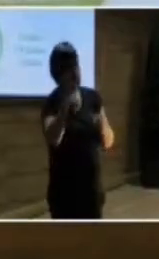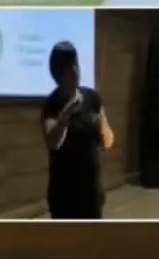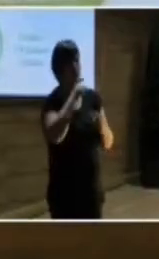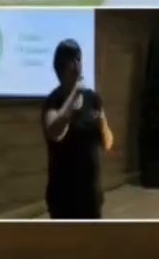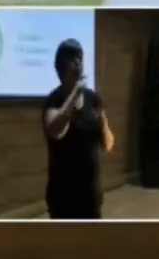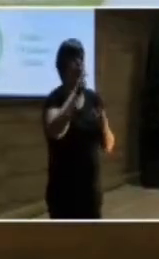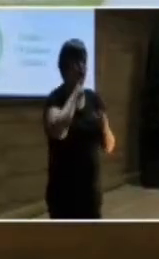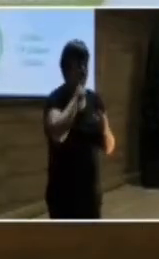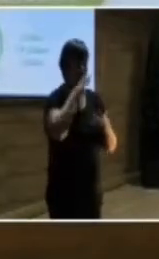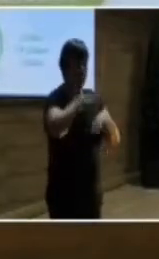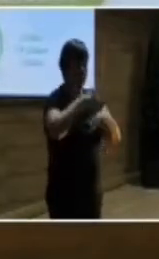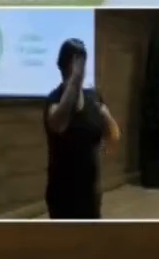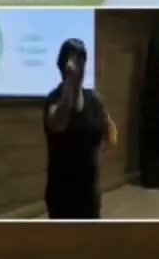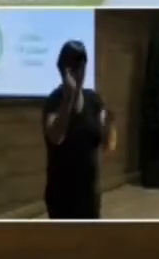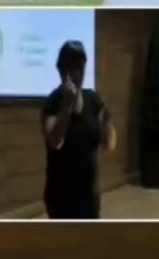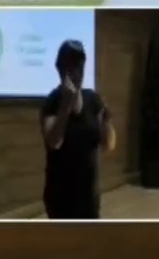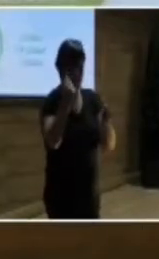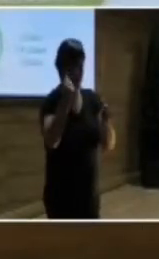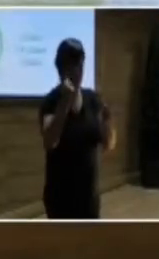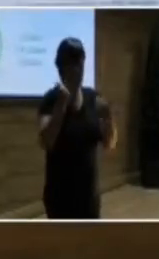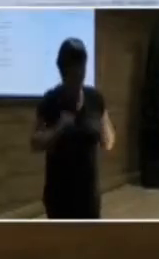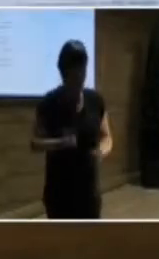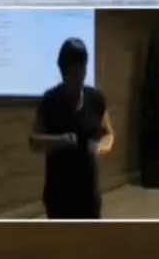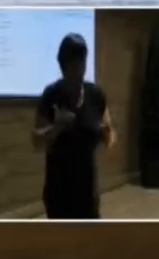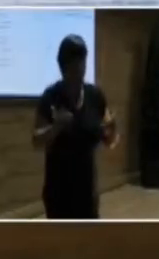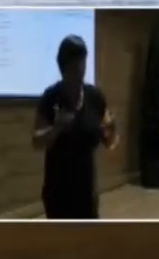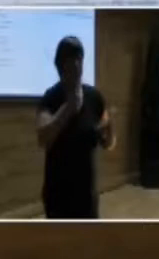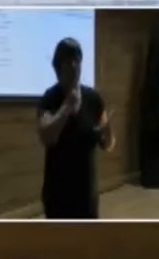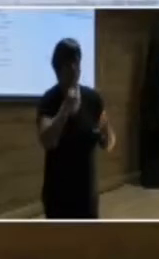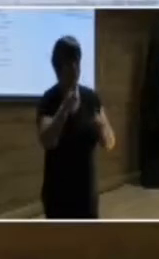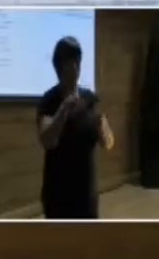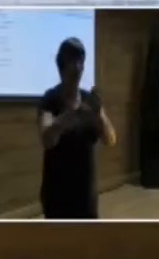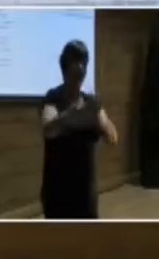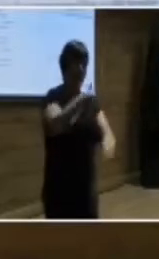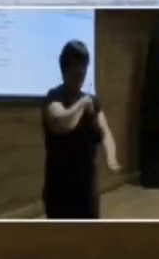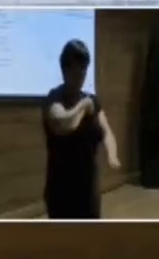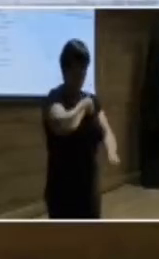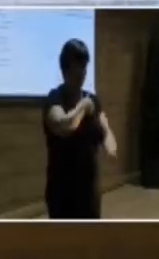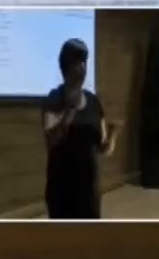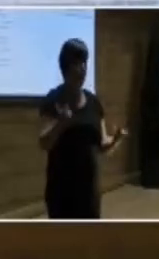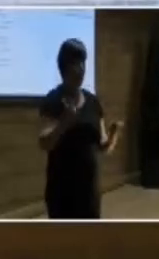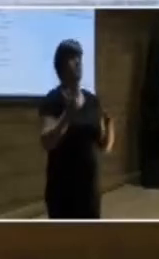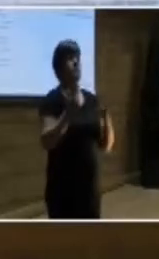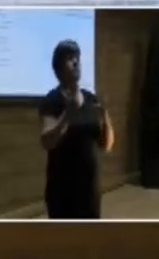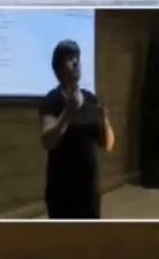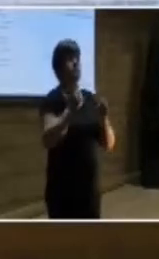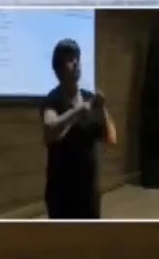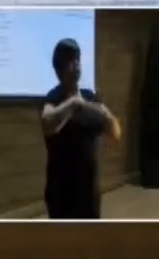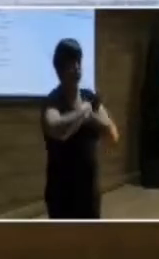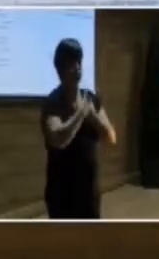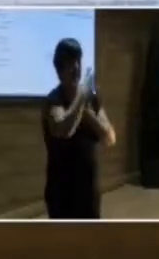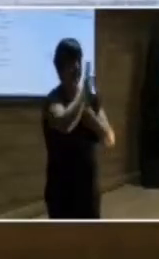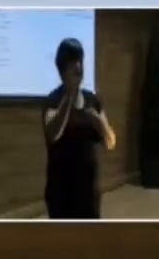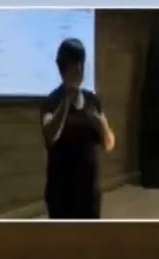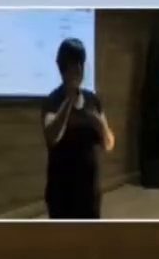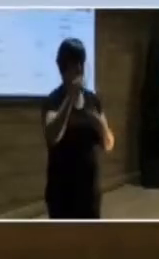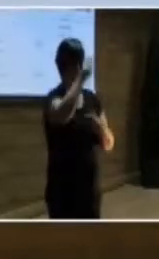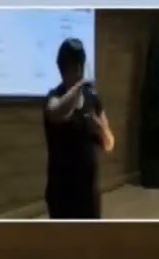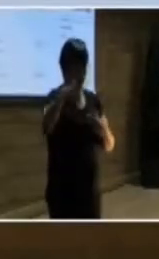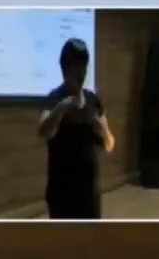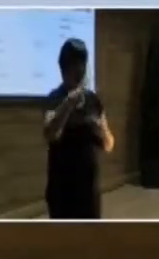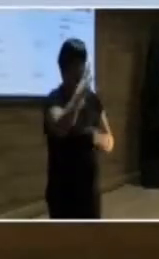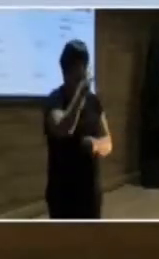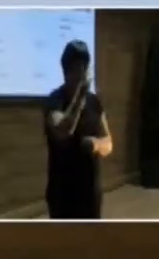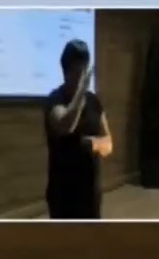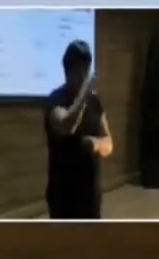de que dé la cara, cómo es la enfermedad de Alzheimer preclínica. Juntamos una cohorte de 500 personas. 230 de estas